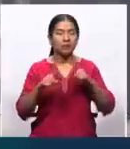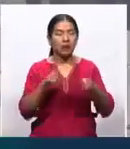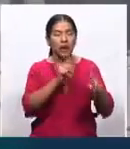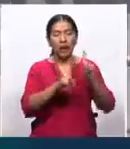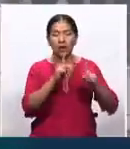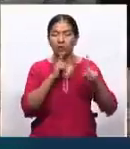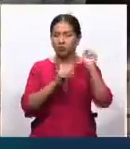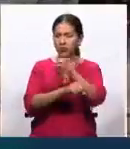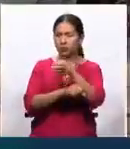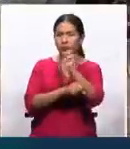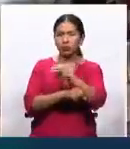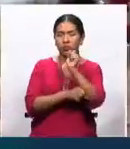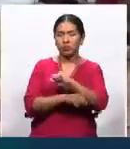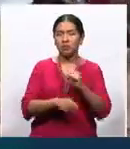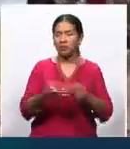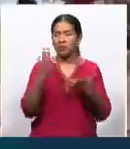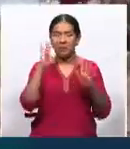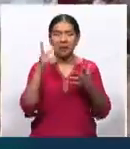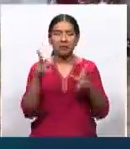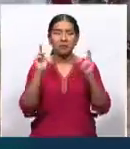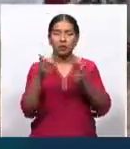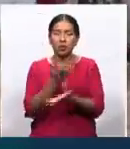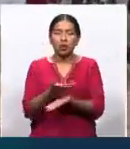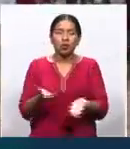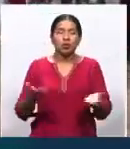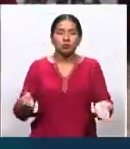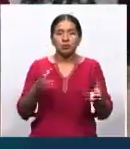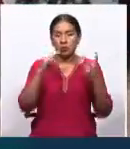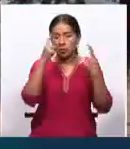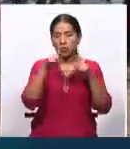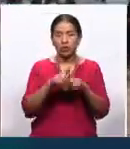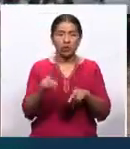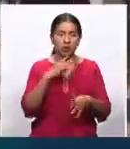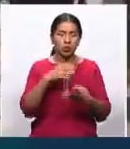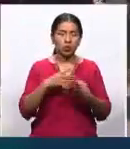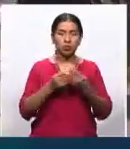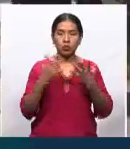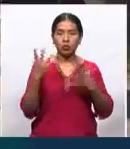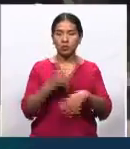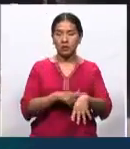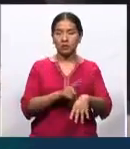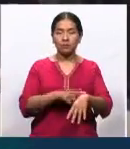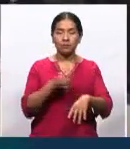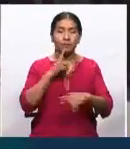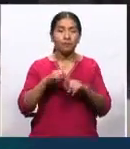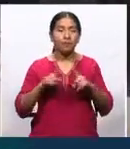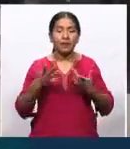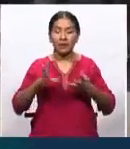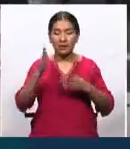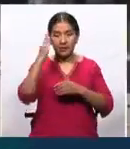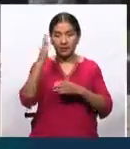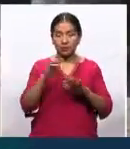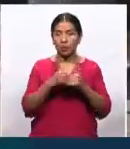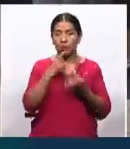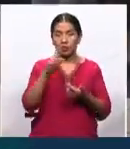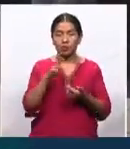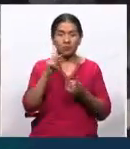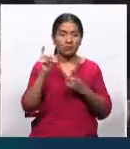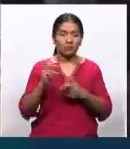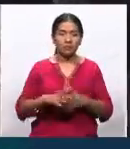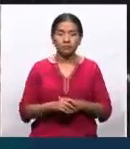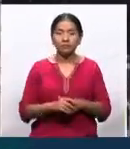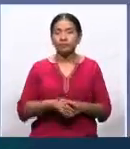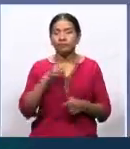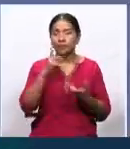intimidación de los que son objeto, personas que muestran su desacuerdo con el bloqueo convocado por cívicos y el gobernador cruceño. Dañando,